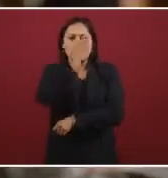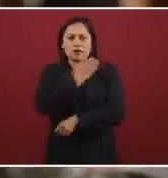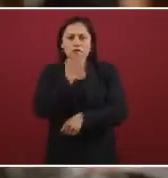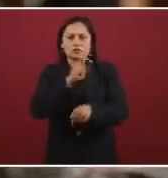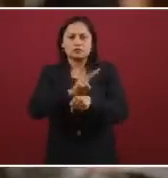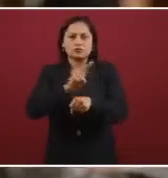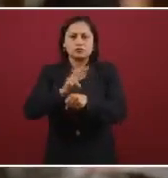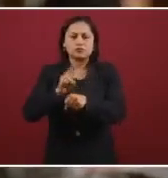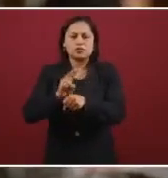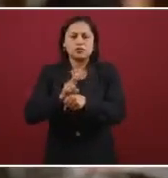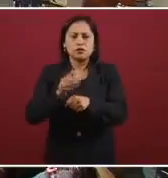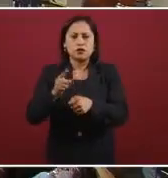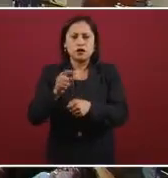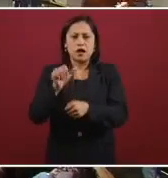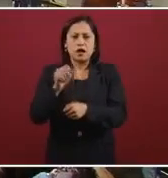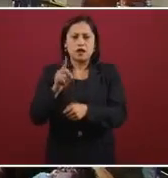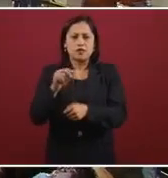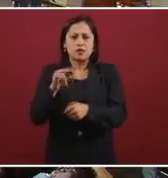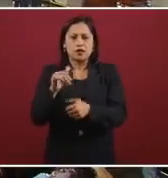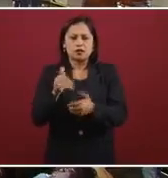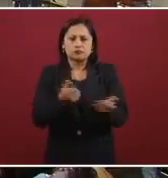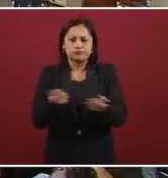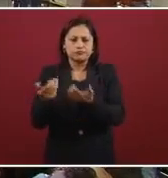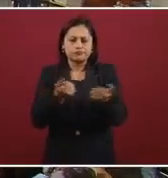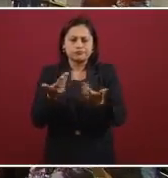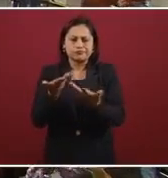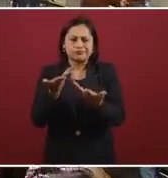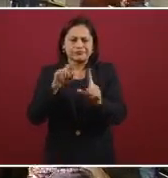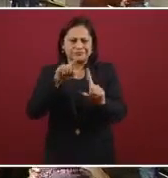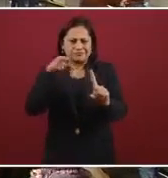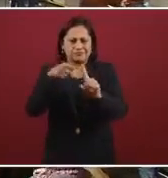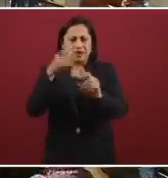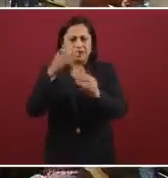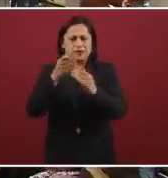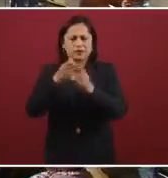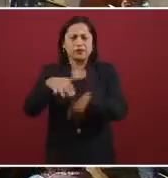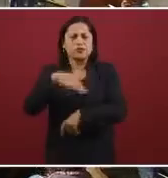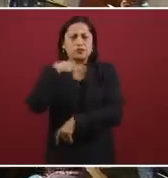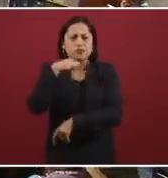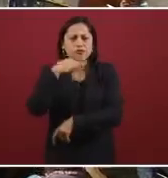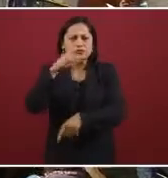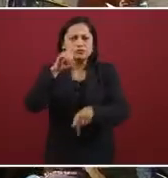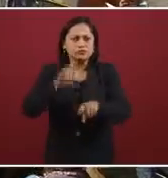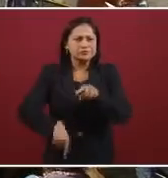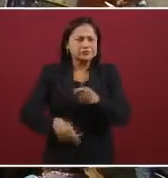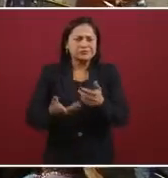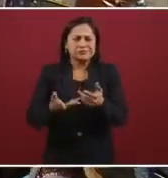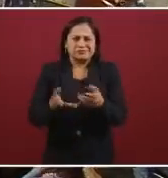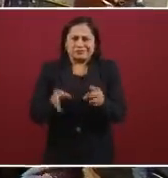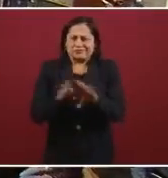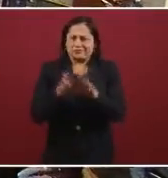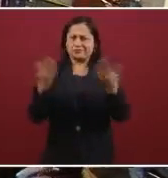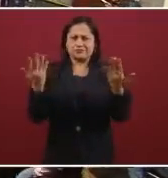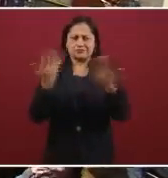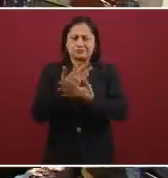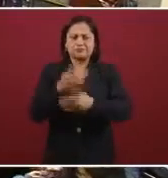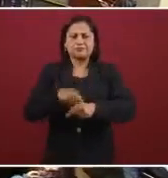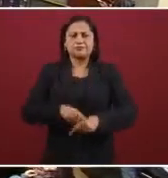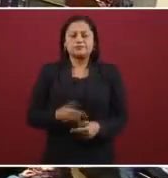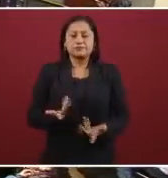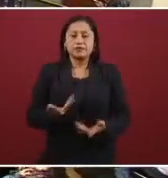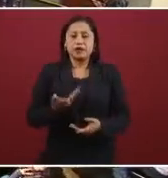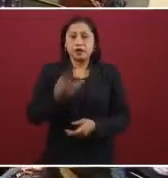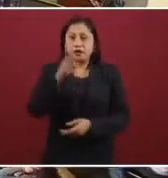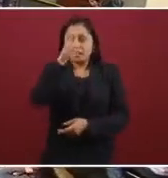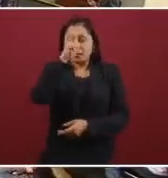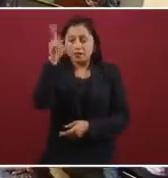requiere acabar con la corrupción. Y el cuarto caso de este fin de semana, una noticia que se minimiza,